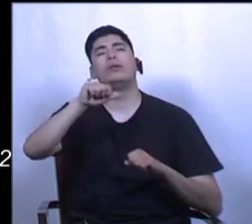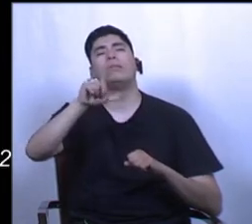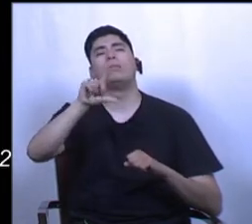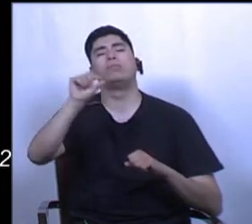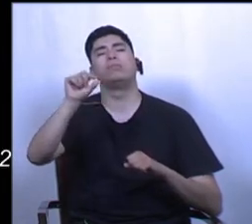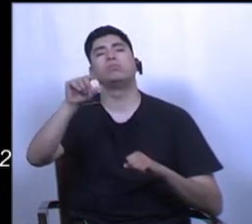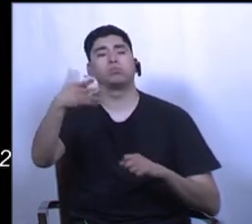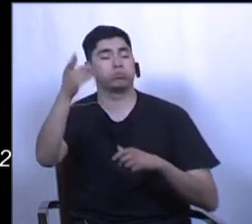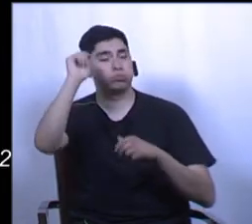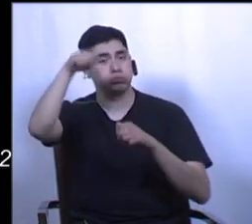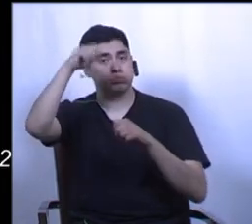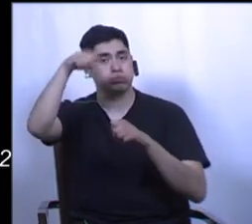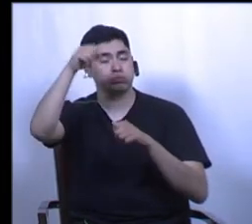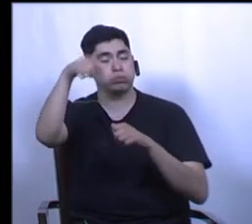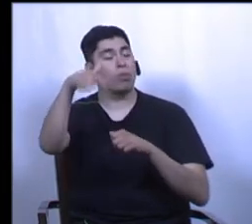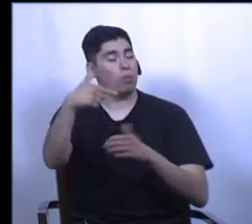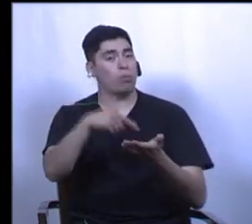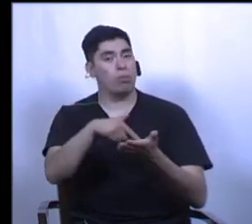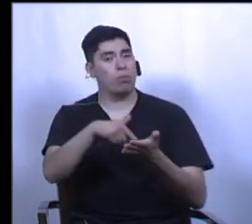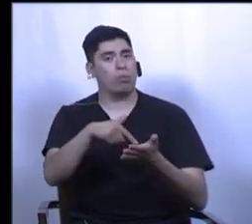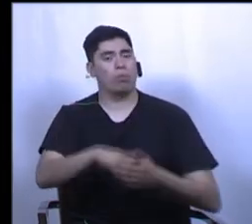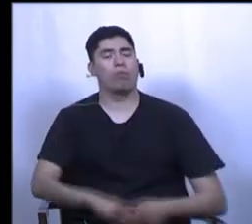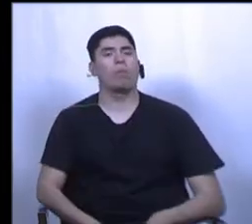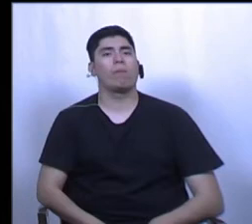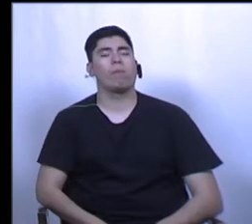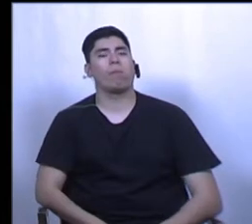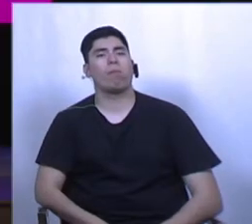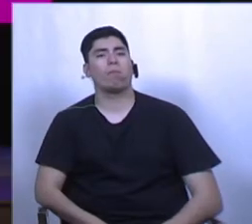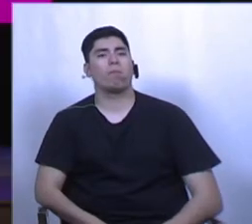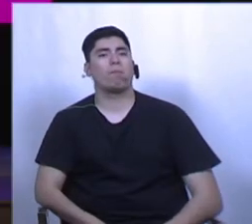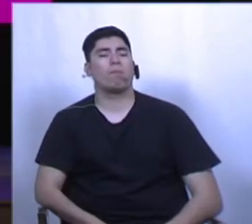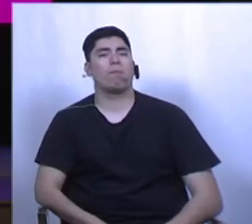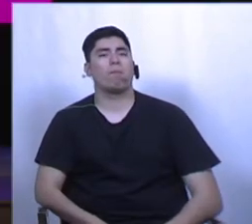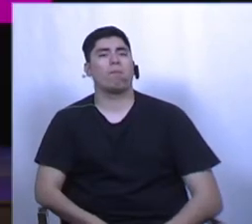Déjeme mostrarle un video acá. Este